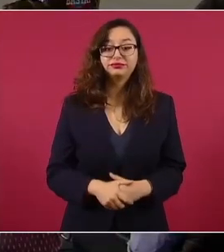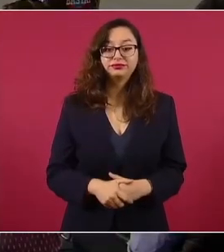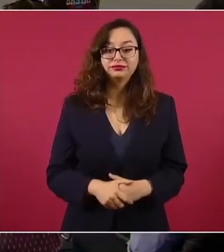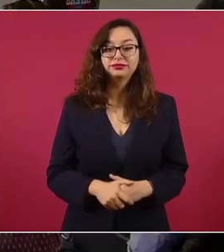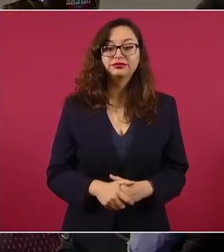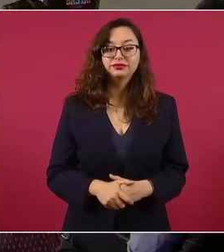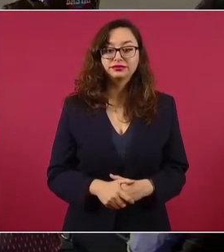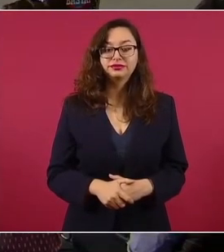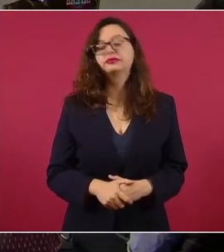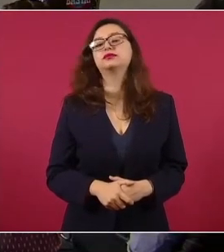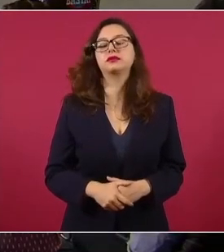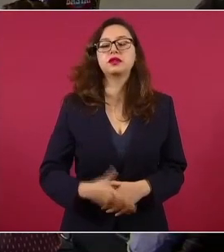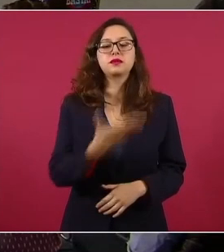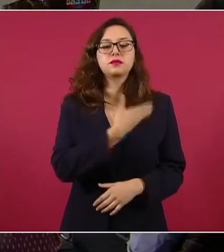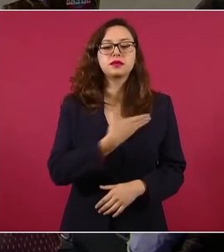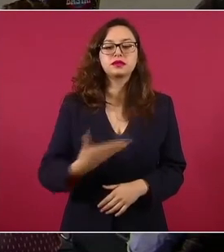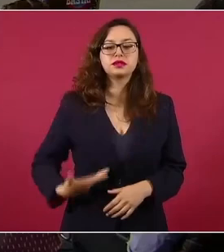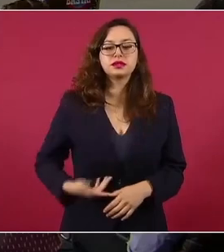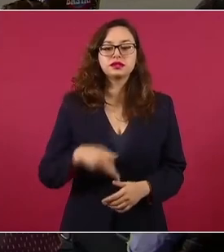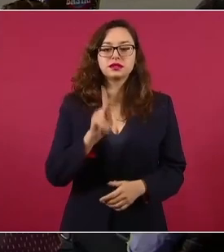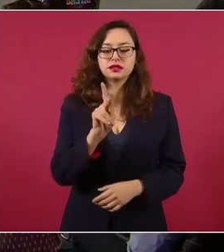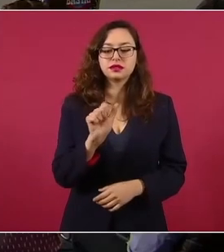el presidente del PAN,